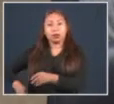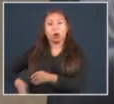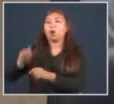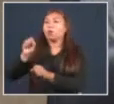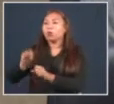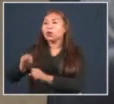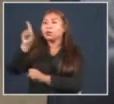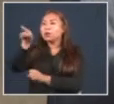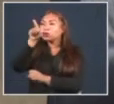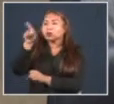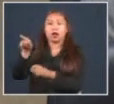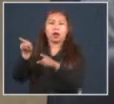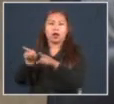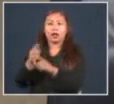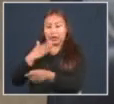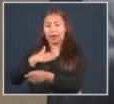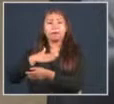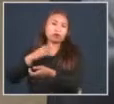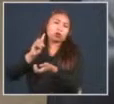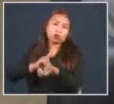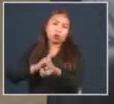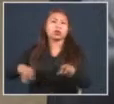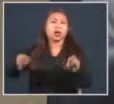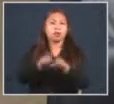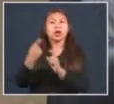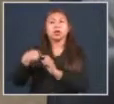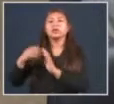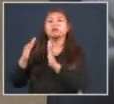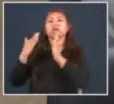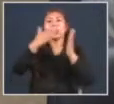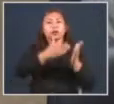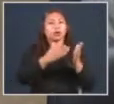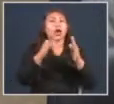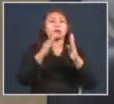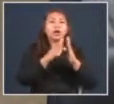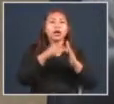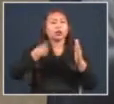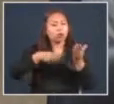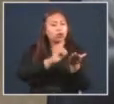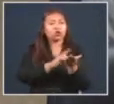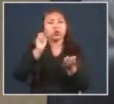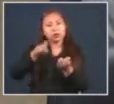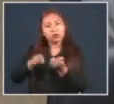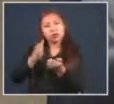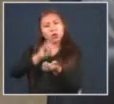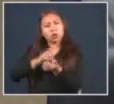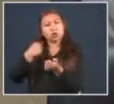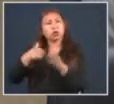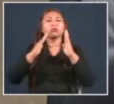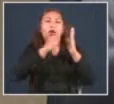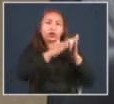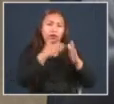de cabecera, es el doctor de ir a mi casa y atender a mis hijas y a mi familia, no es ahora, sino